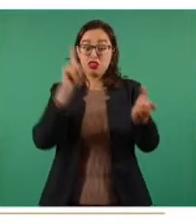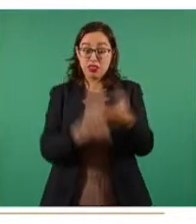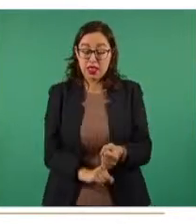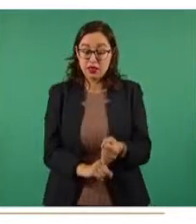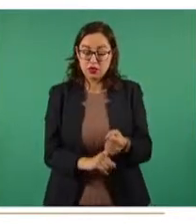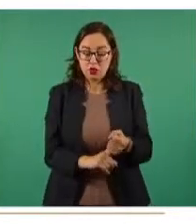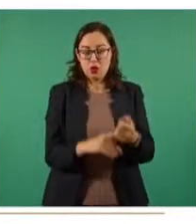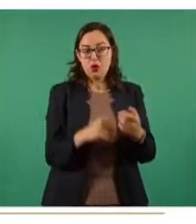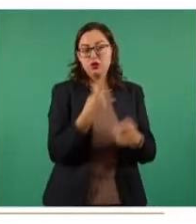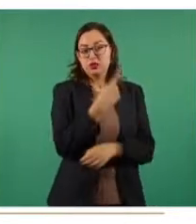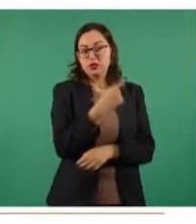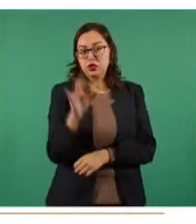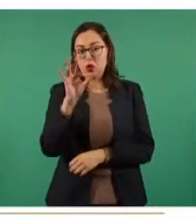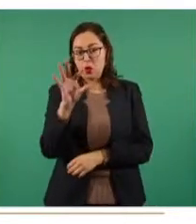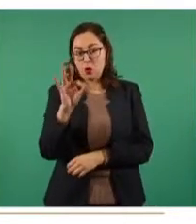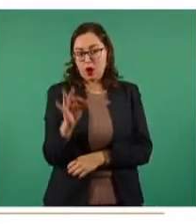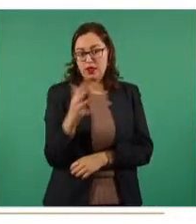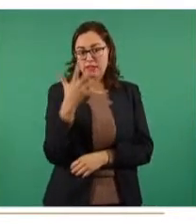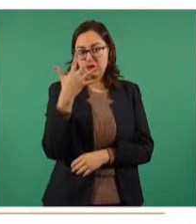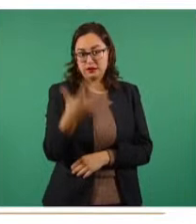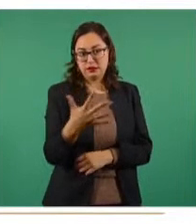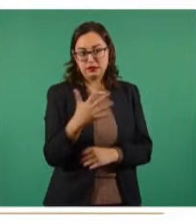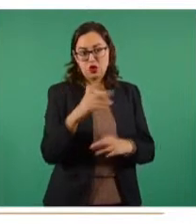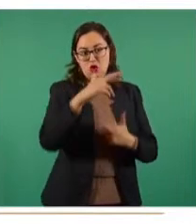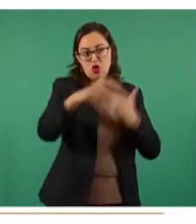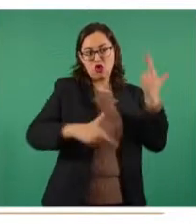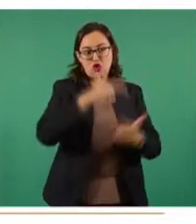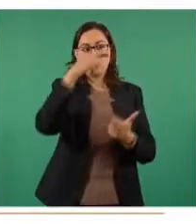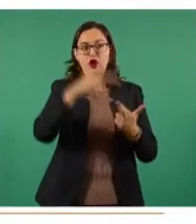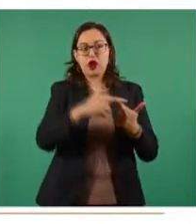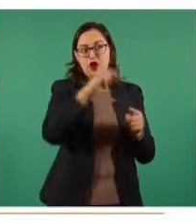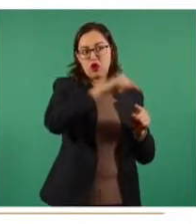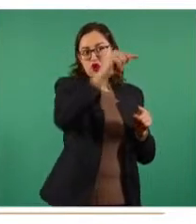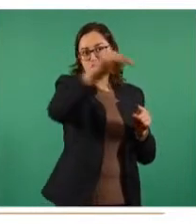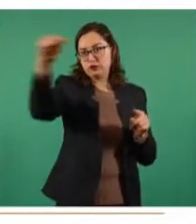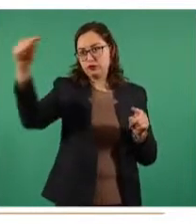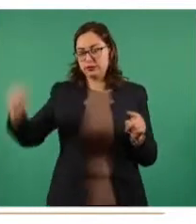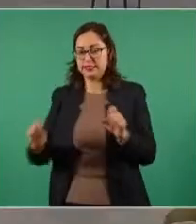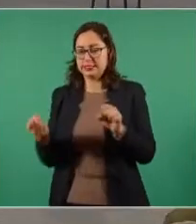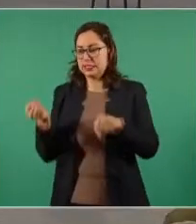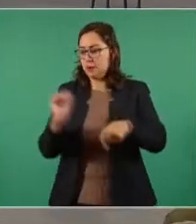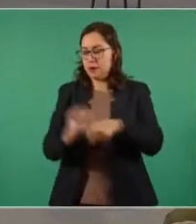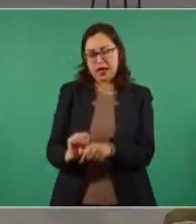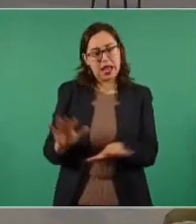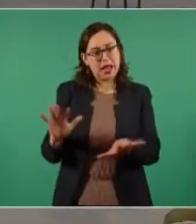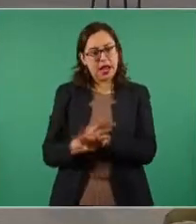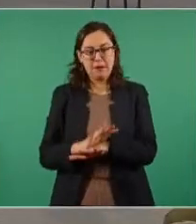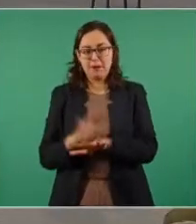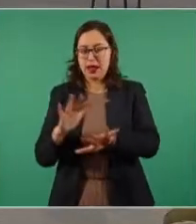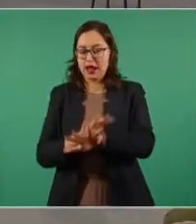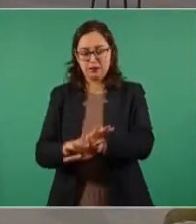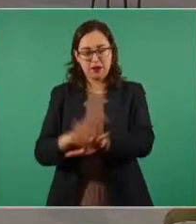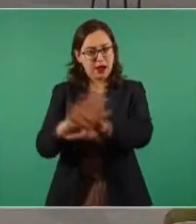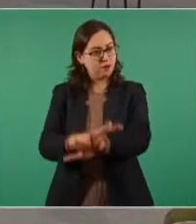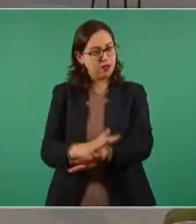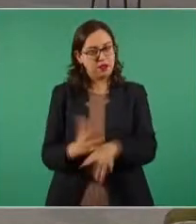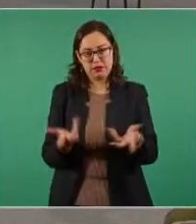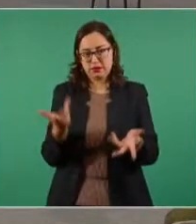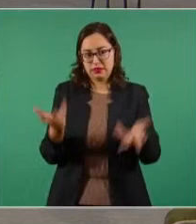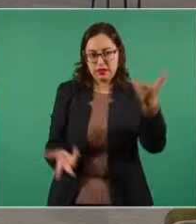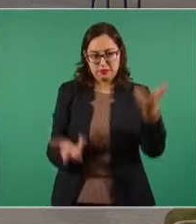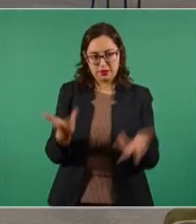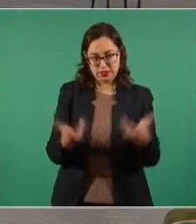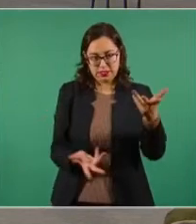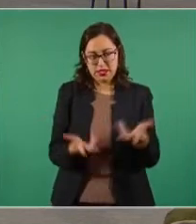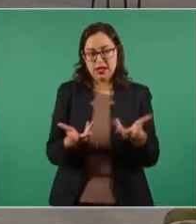máximos en 145 regiones y que cambian semana con semana de acuerdo a lo que determine tener